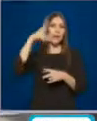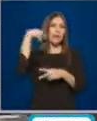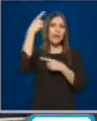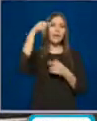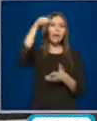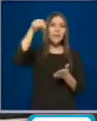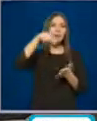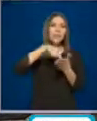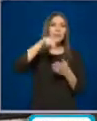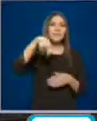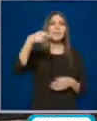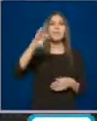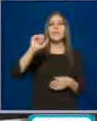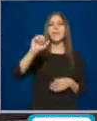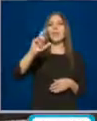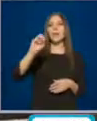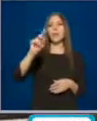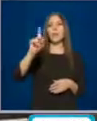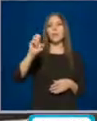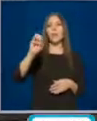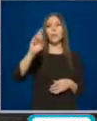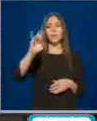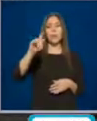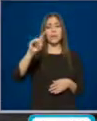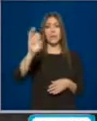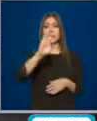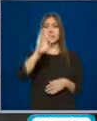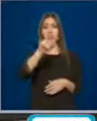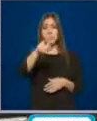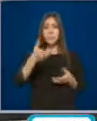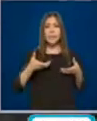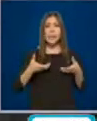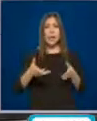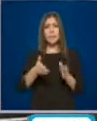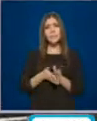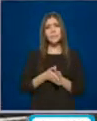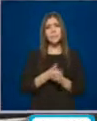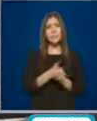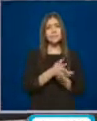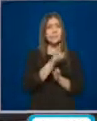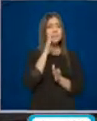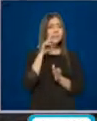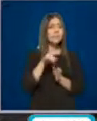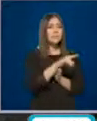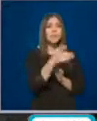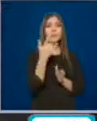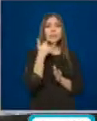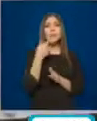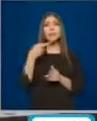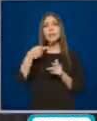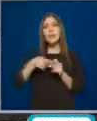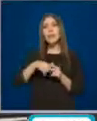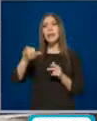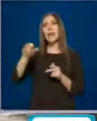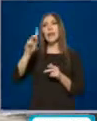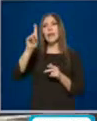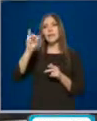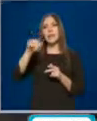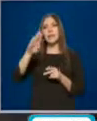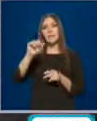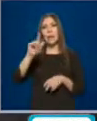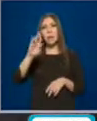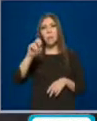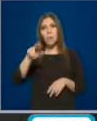Oriente. Mire todo lo que ha crecido. Si uno recorriera la calzada Ignacio Zaragoza, tío Alberto, y comenzara por la Jardín Balbuena, la